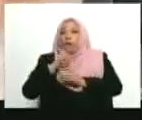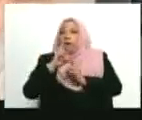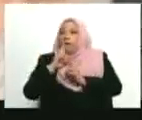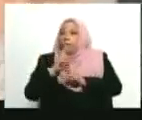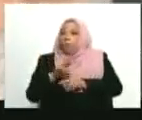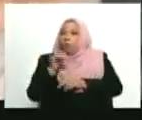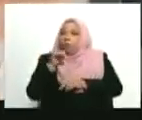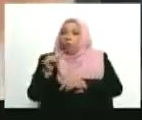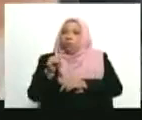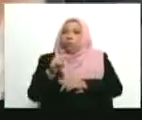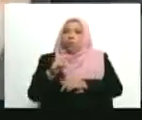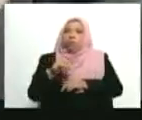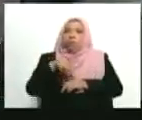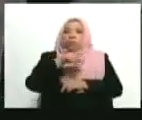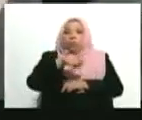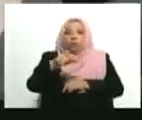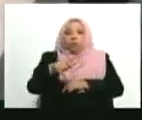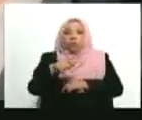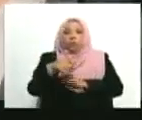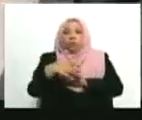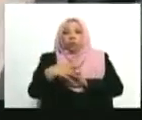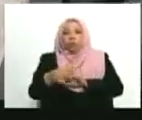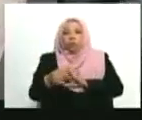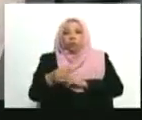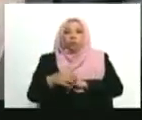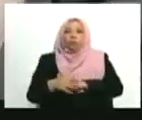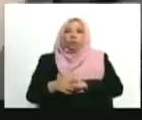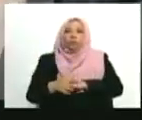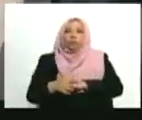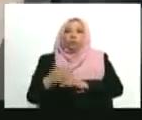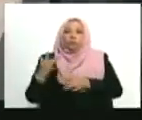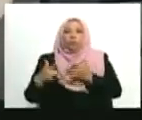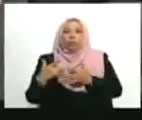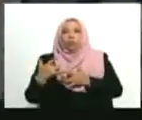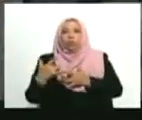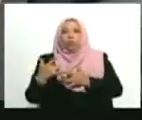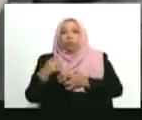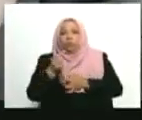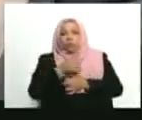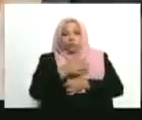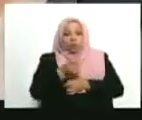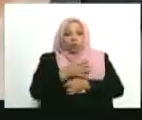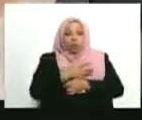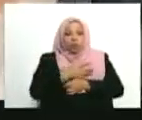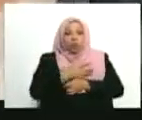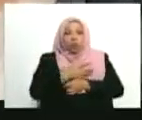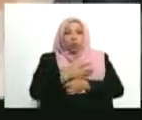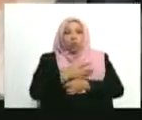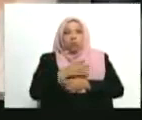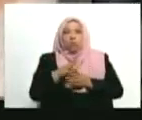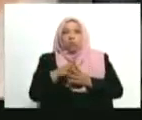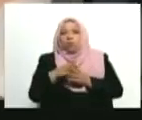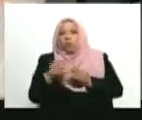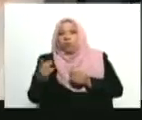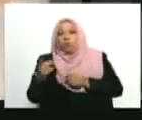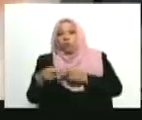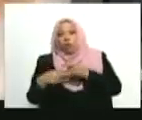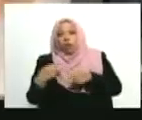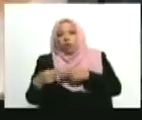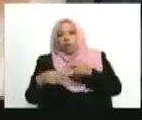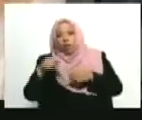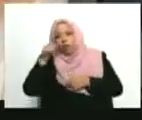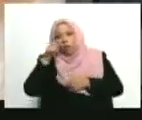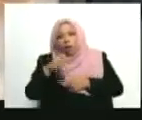demandas, ese descontento generalmente lo capta el fascismo. Y así es como, por ejemplo, en Chile vimos todo lo que fue la rebelión